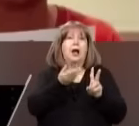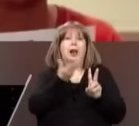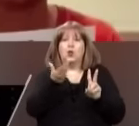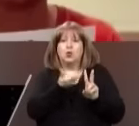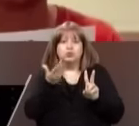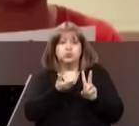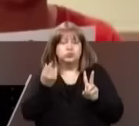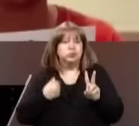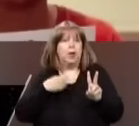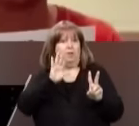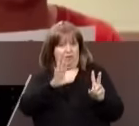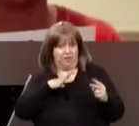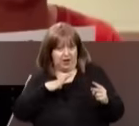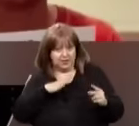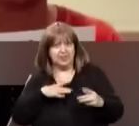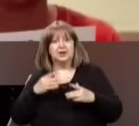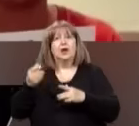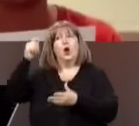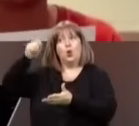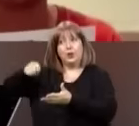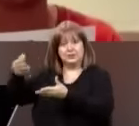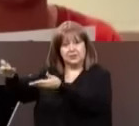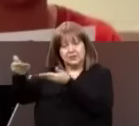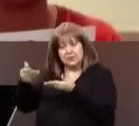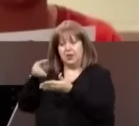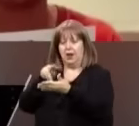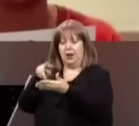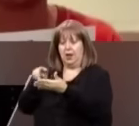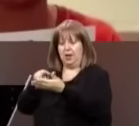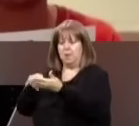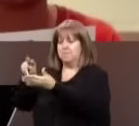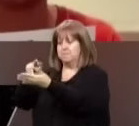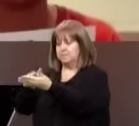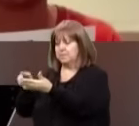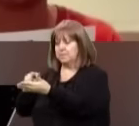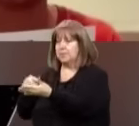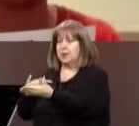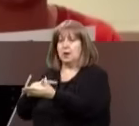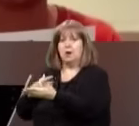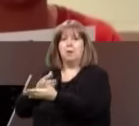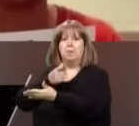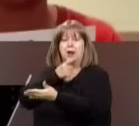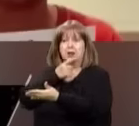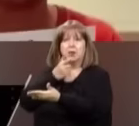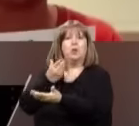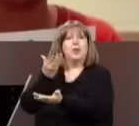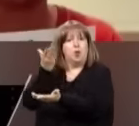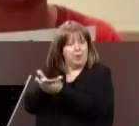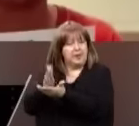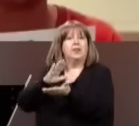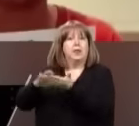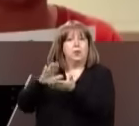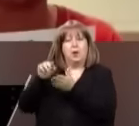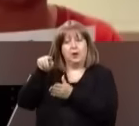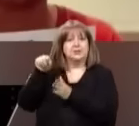la analizaré puntualmente como para poder entrar a hacer consideraciones respecto de si nosotros insistimos en una vía recursiva o no. Es decir, ¿podría